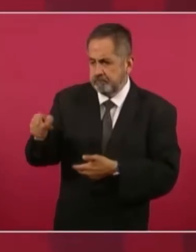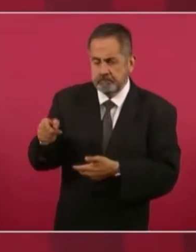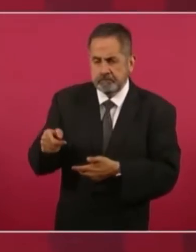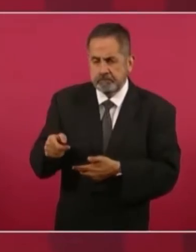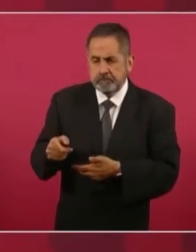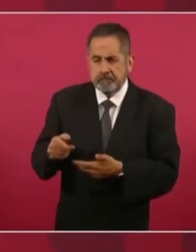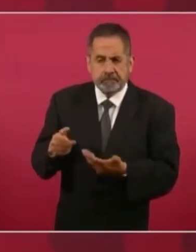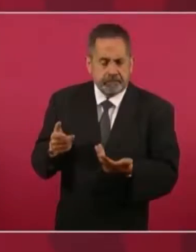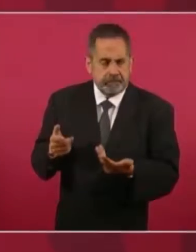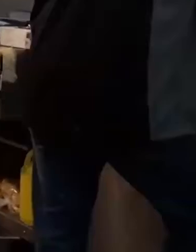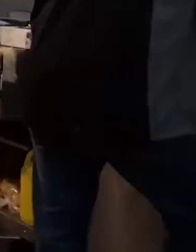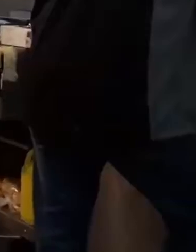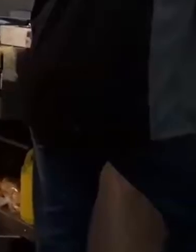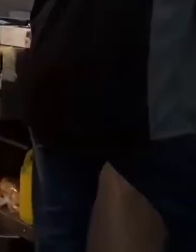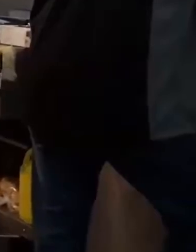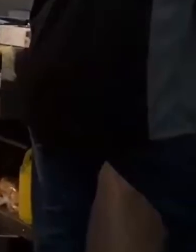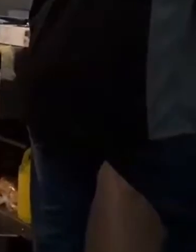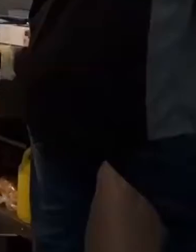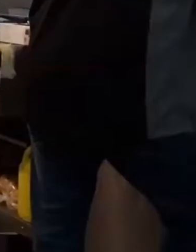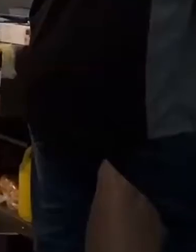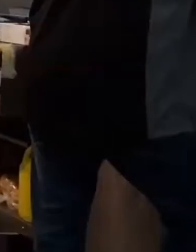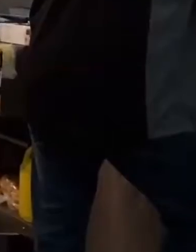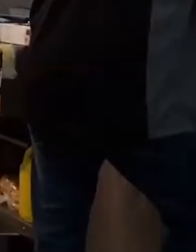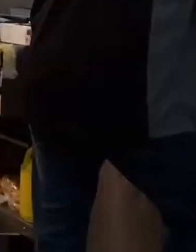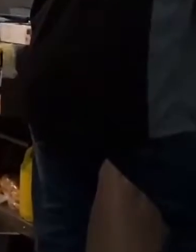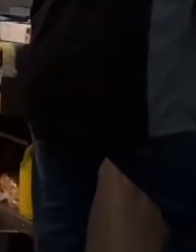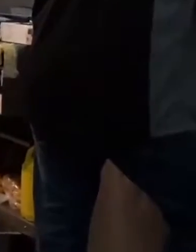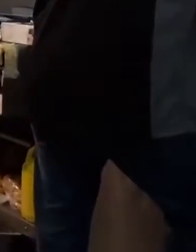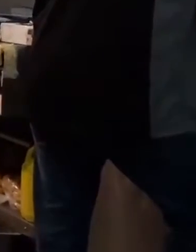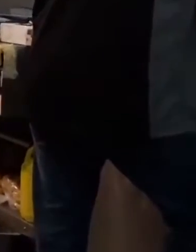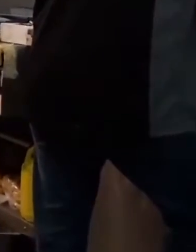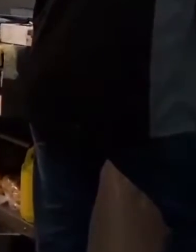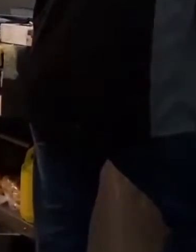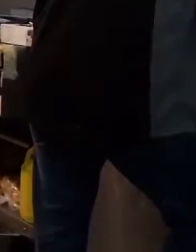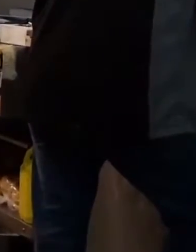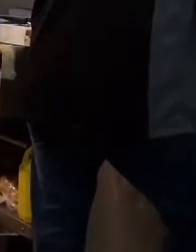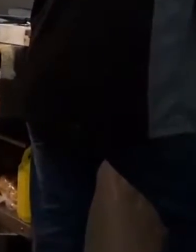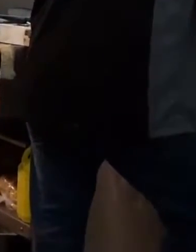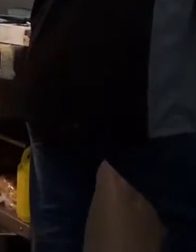darles el servicio porque no tenemos trabajadores